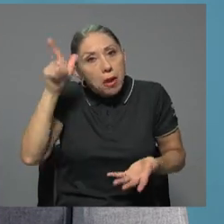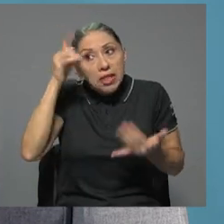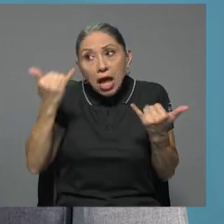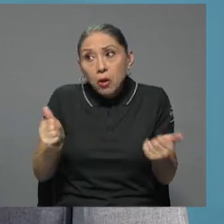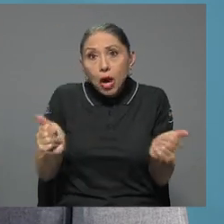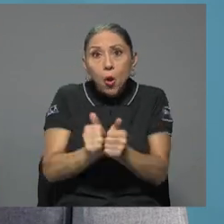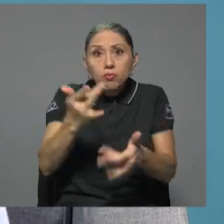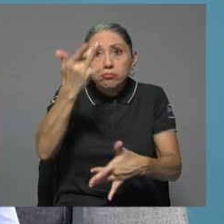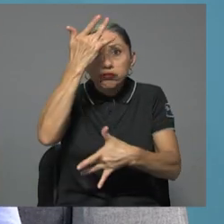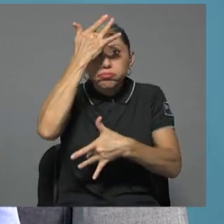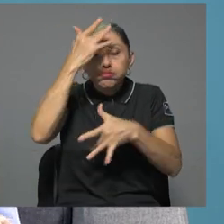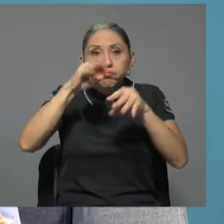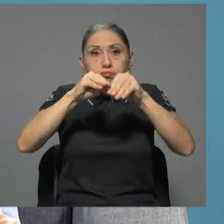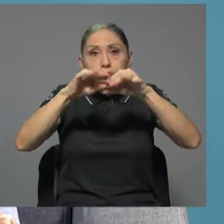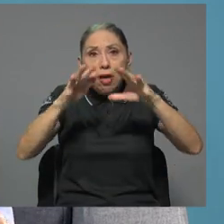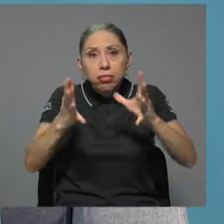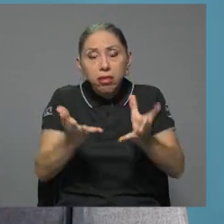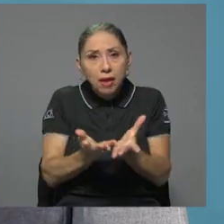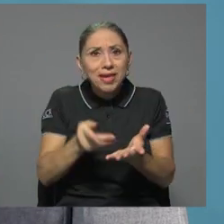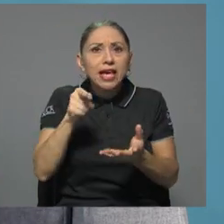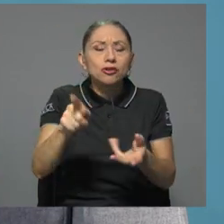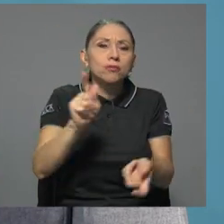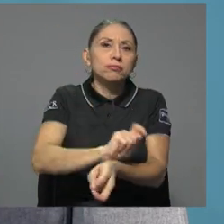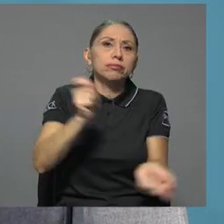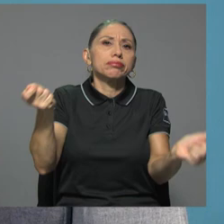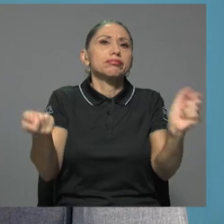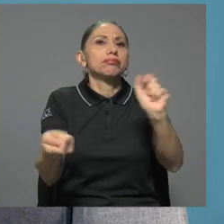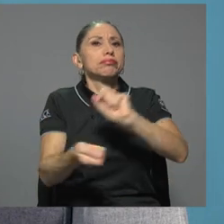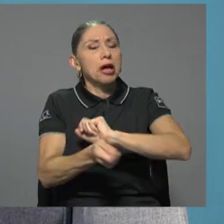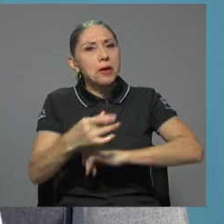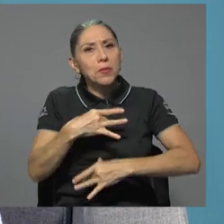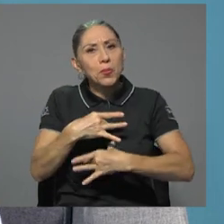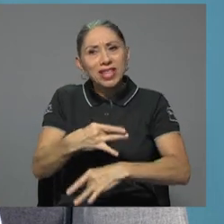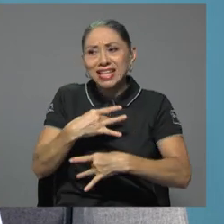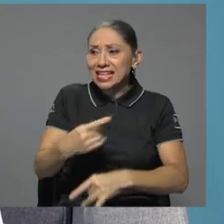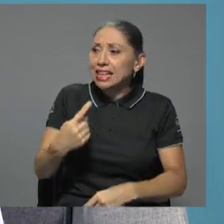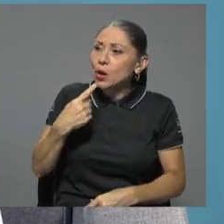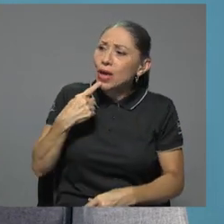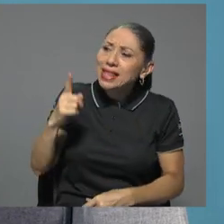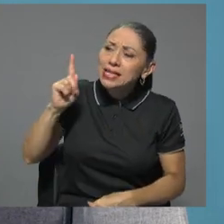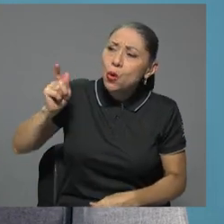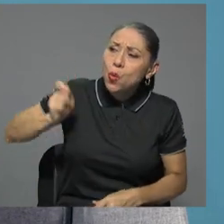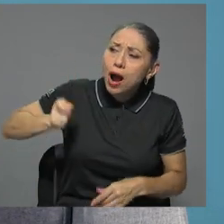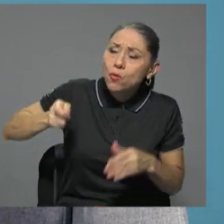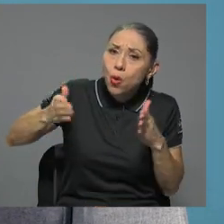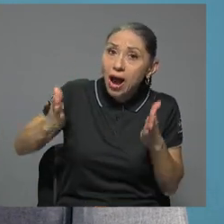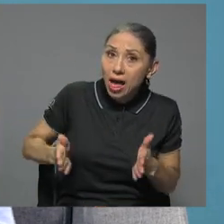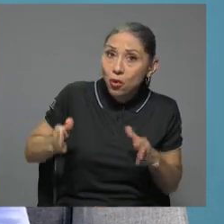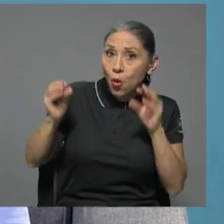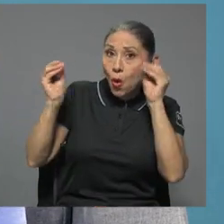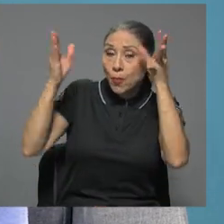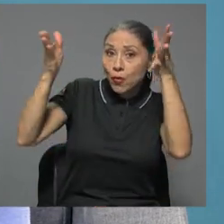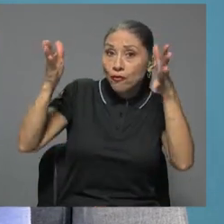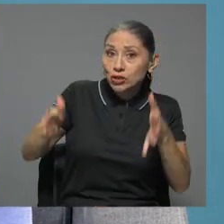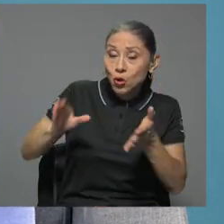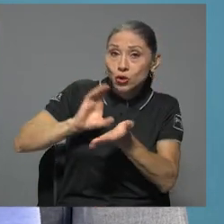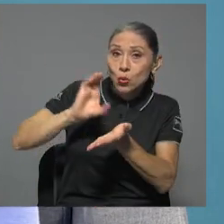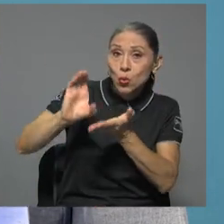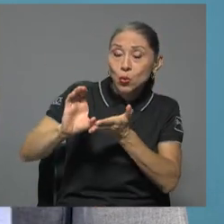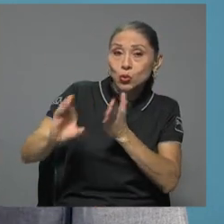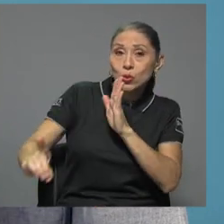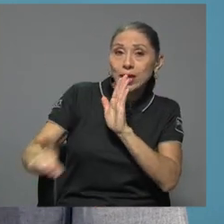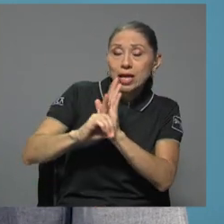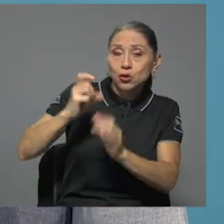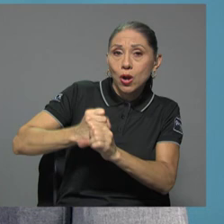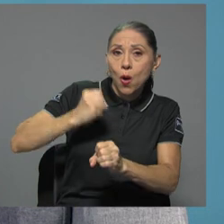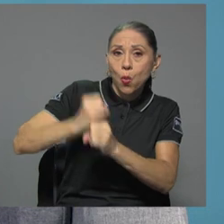esto cambió dramáticamente y me pareció muy interesante lo que decía uno de los abogados quien es profesor de la cátedra de derecho laboral de la universidad